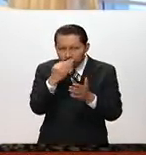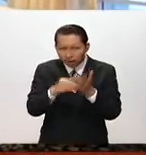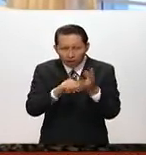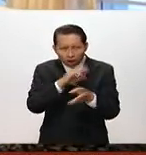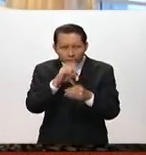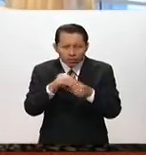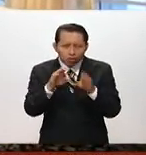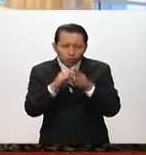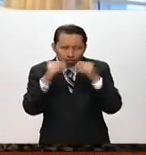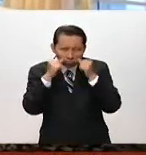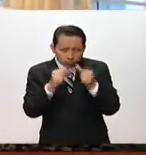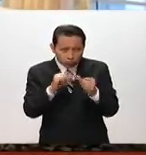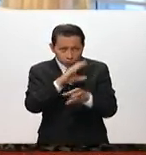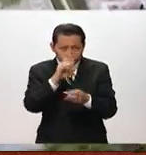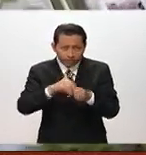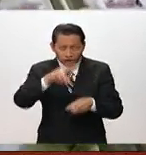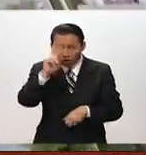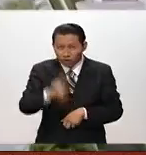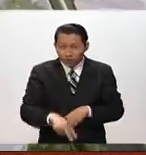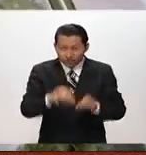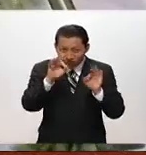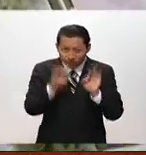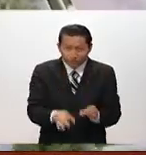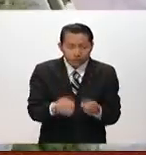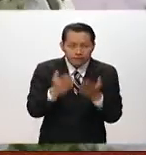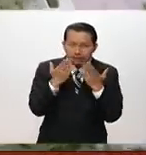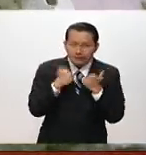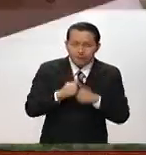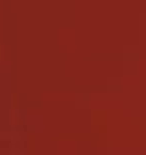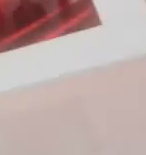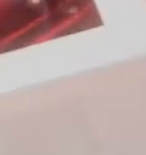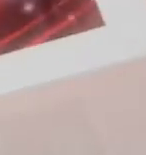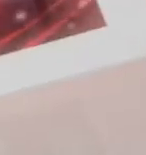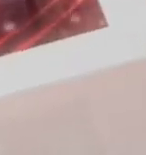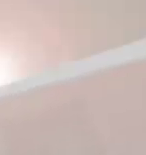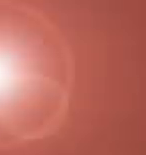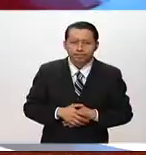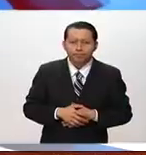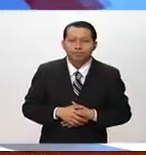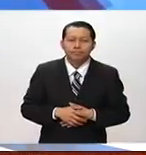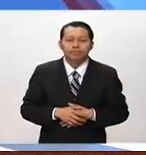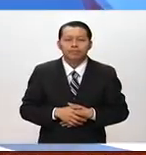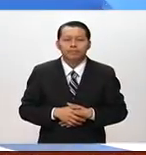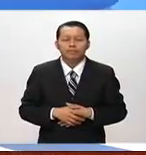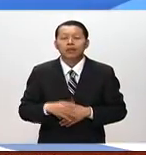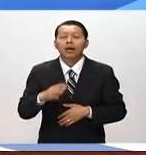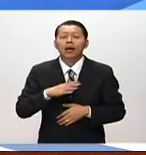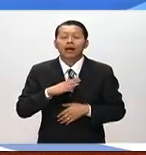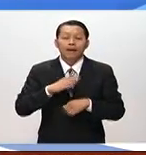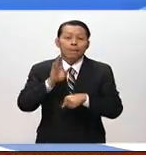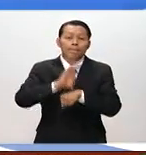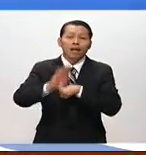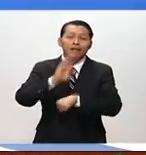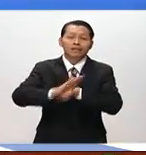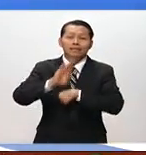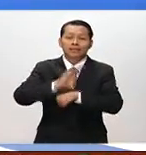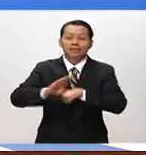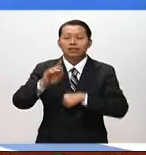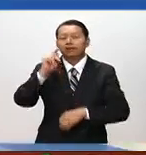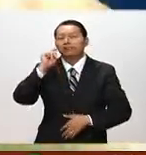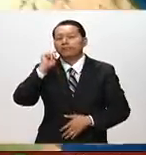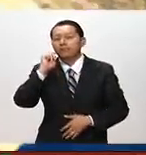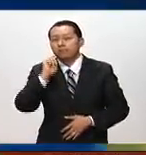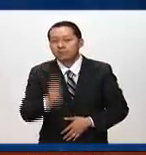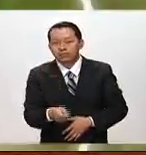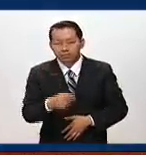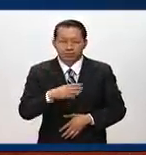confirmar la veracidad de su información. Vámonos hasta Brasil. No todo es